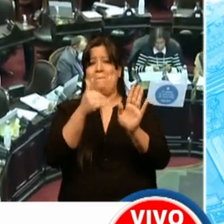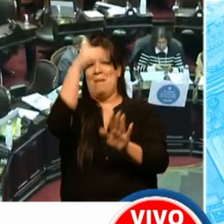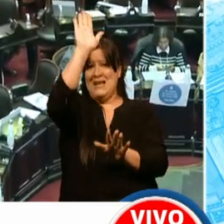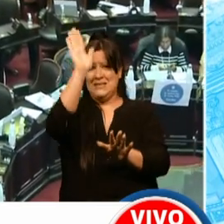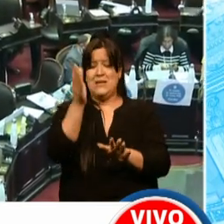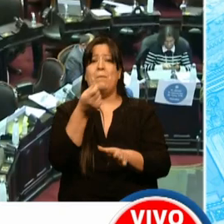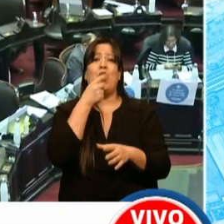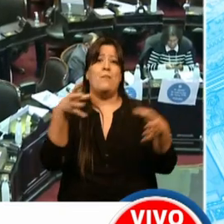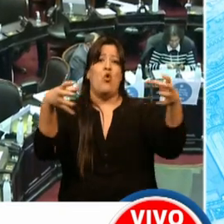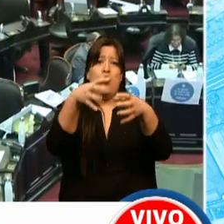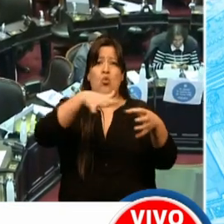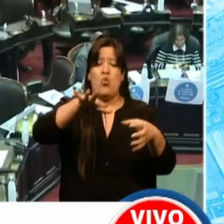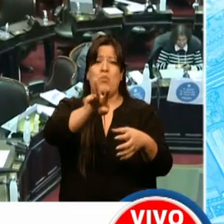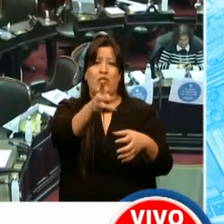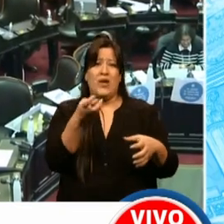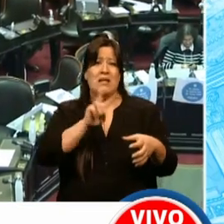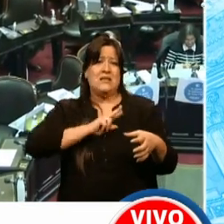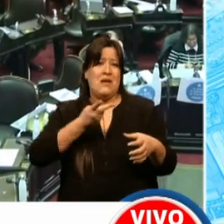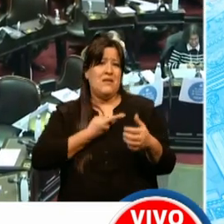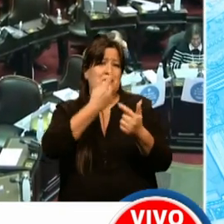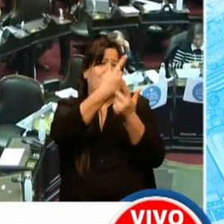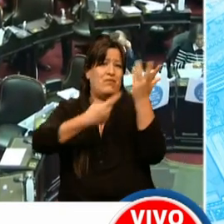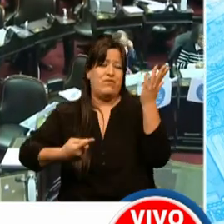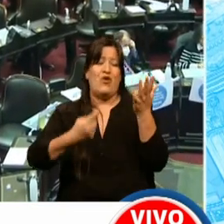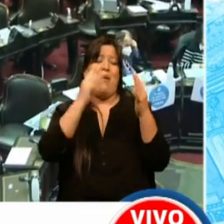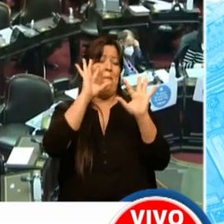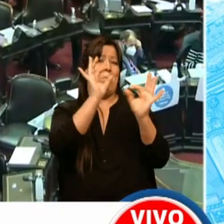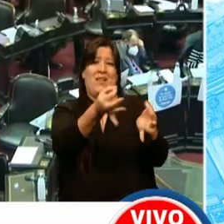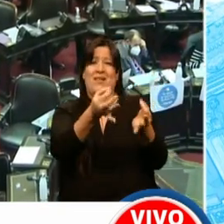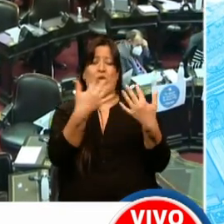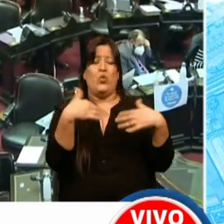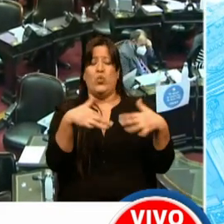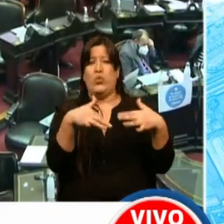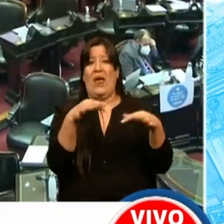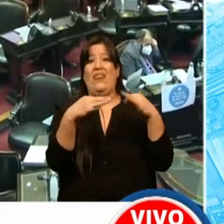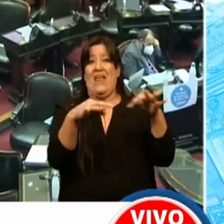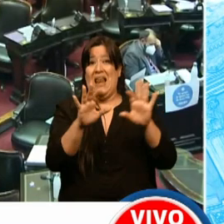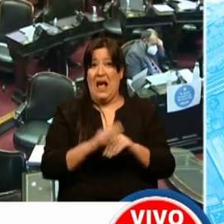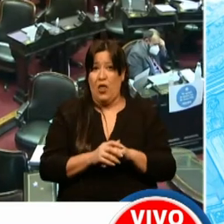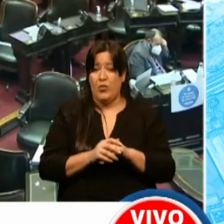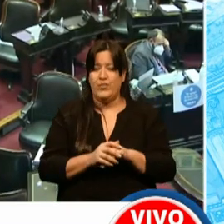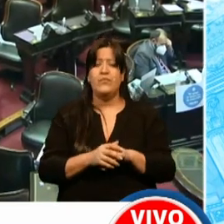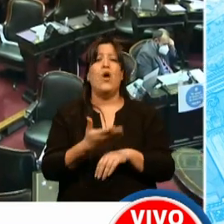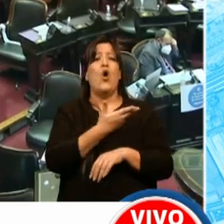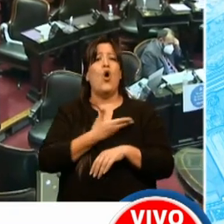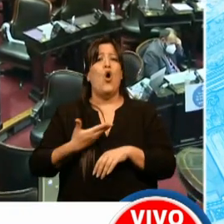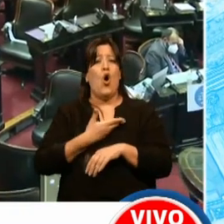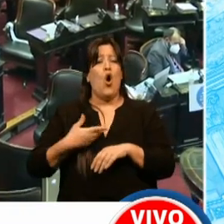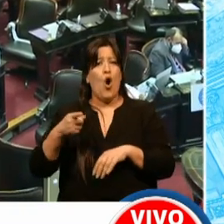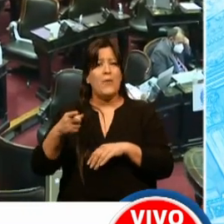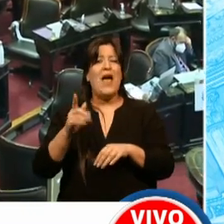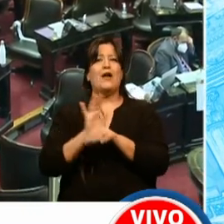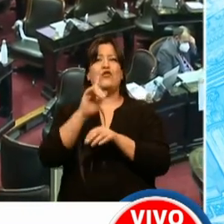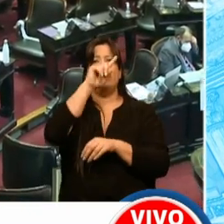trans travesti transexual los gobiernos que venimos del campo